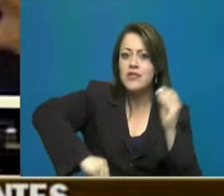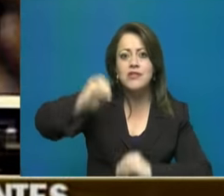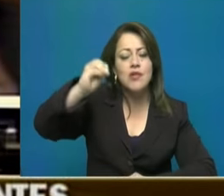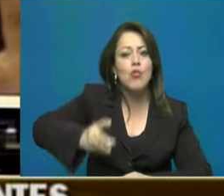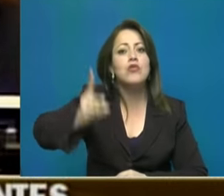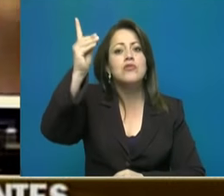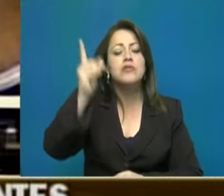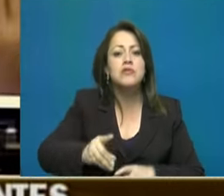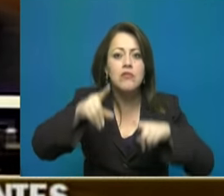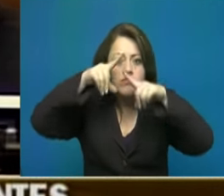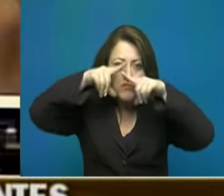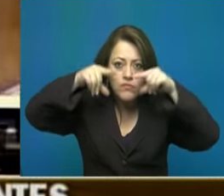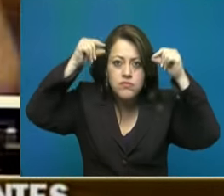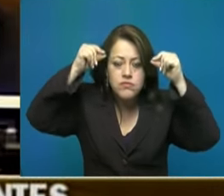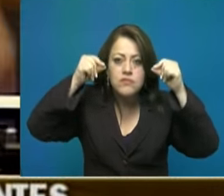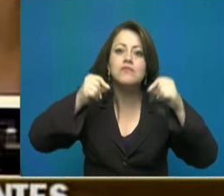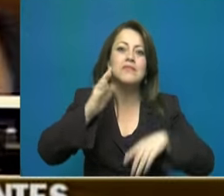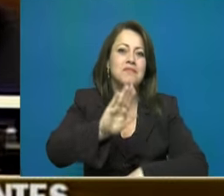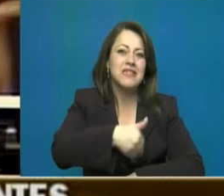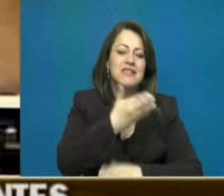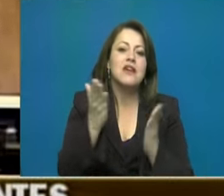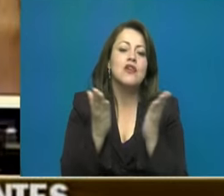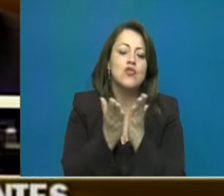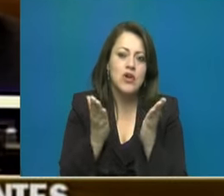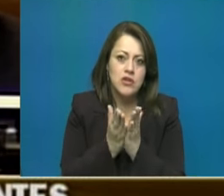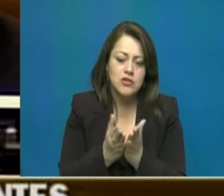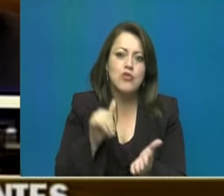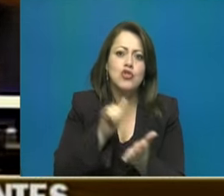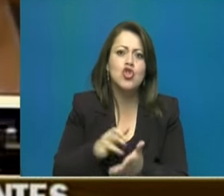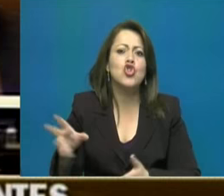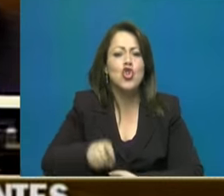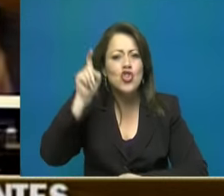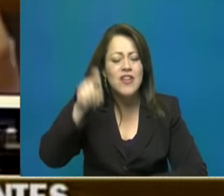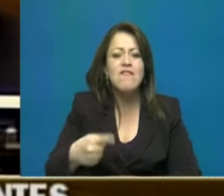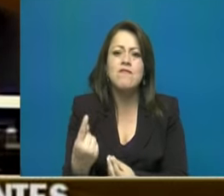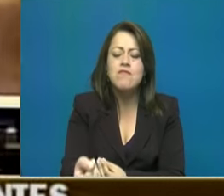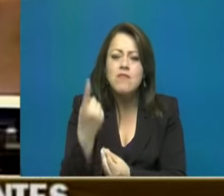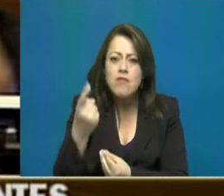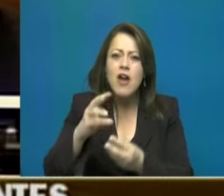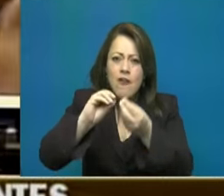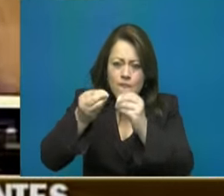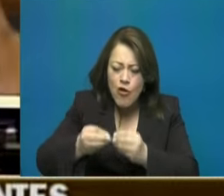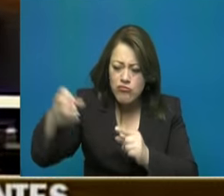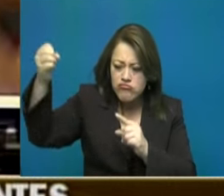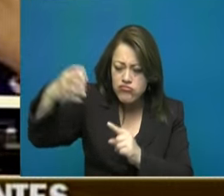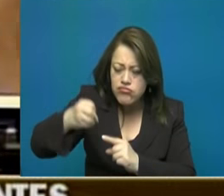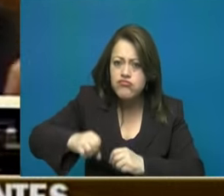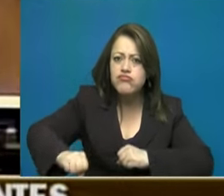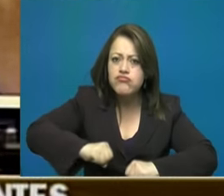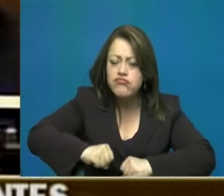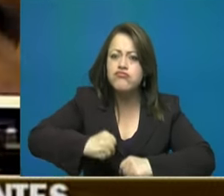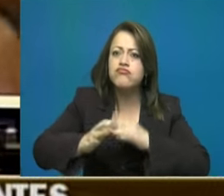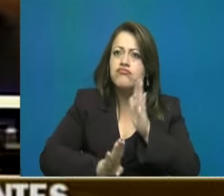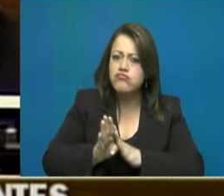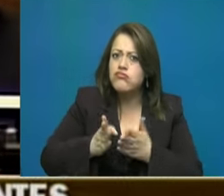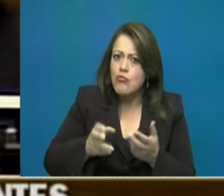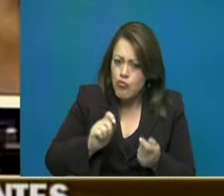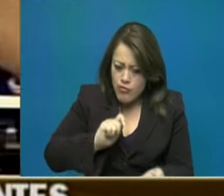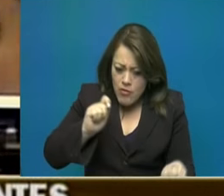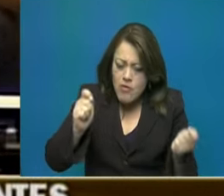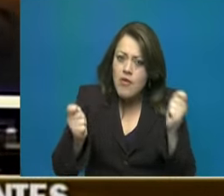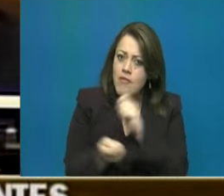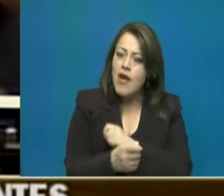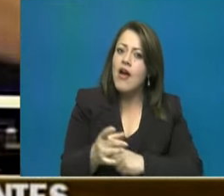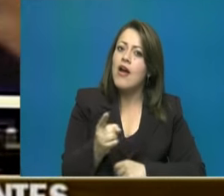La universidad pública tiene que debatir sobre política. Forma parte de la luz y del sendero que puede ayudar a trazar